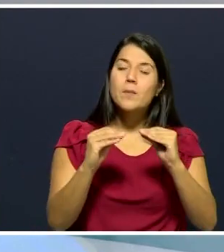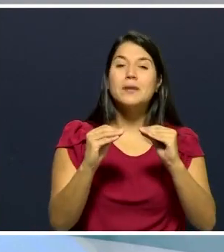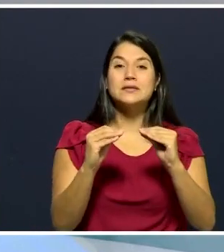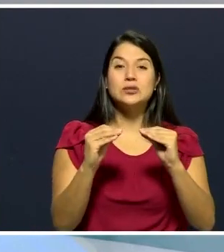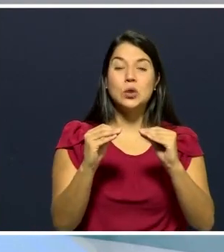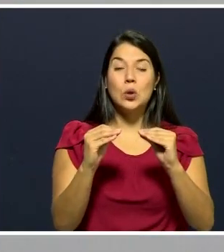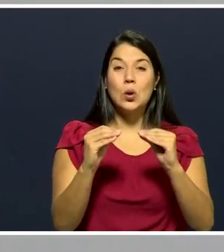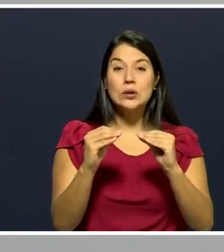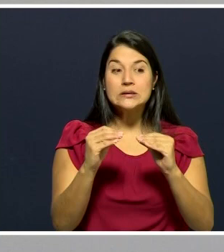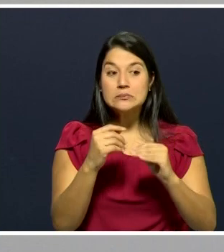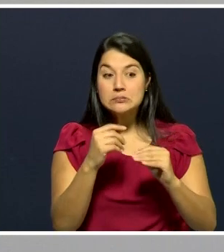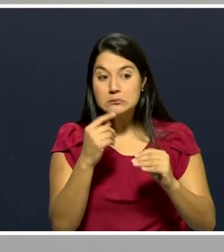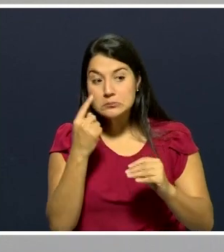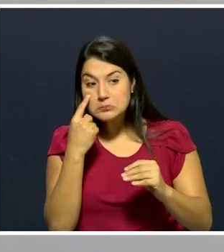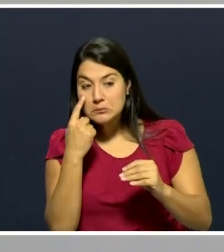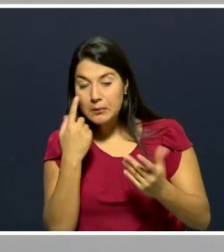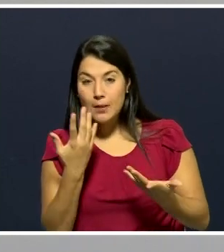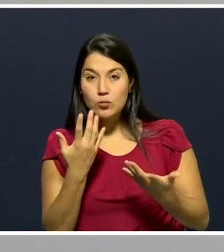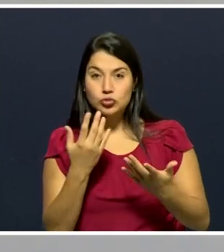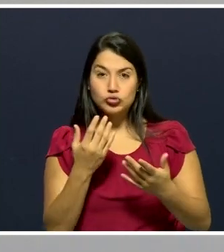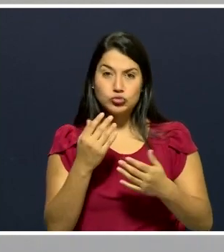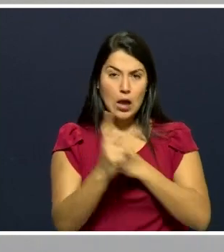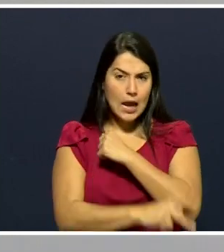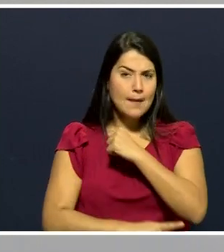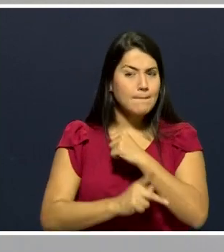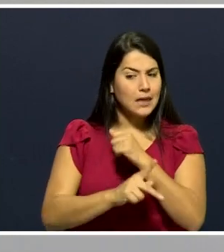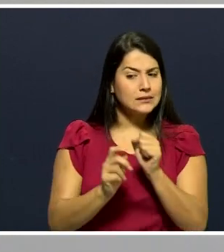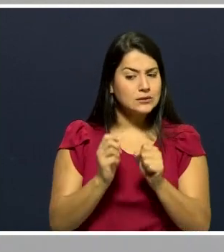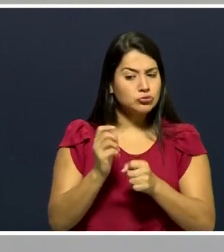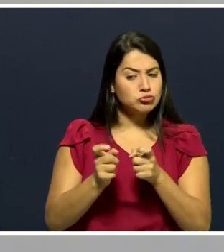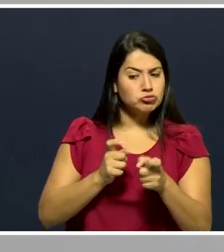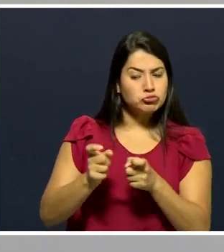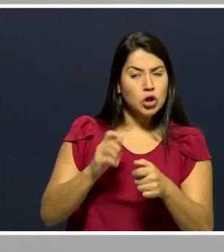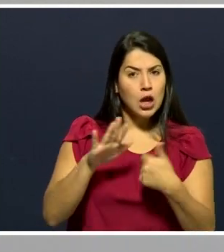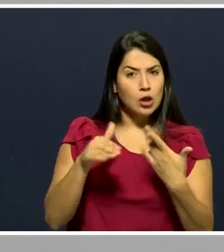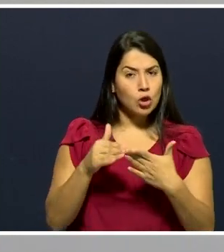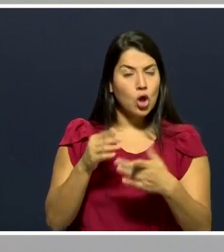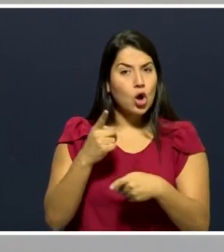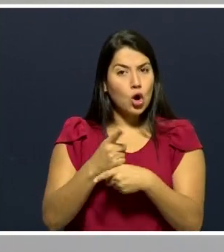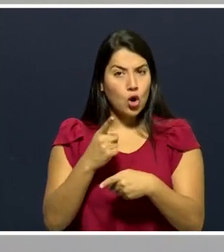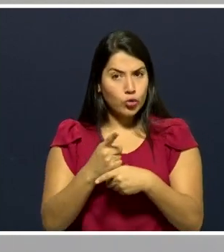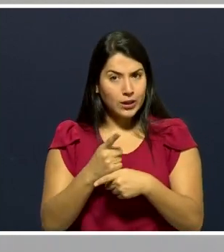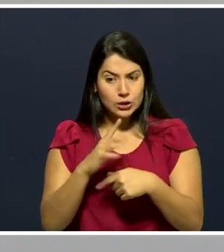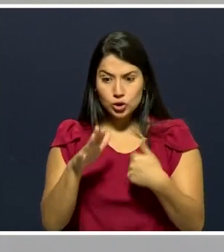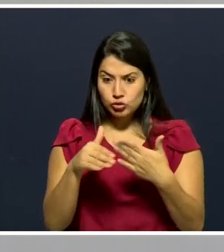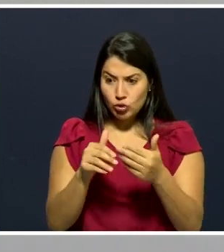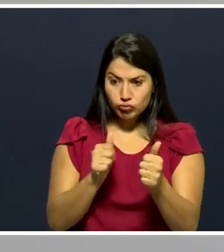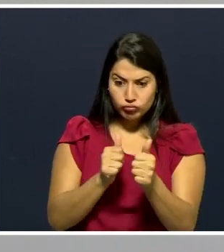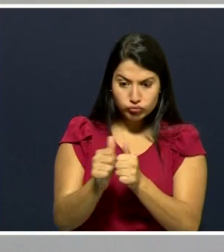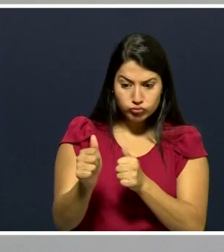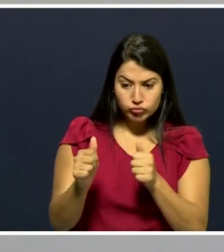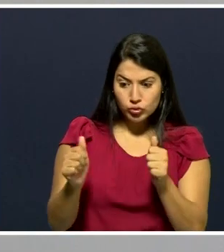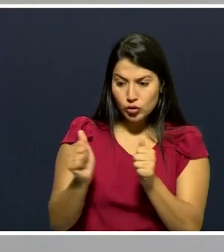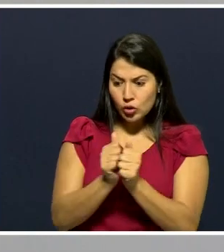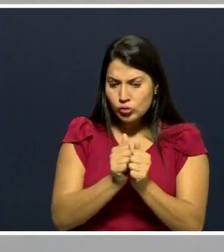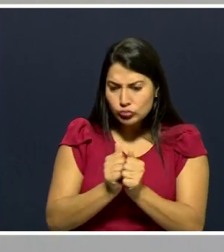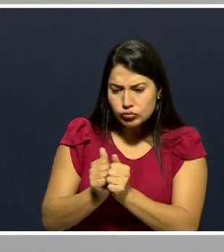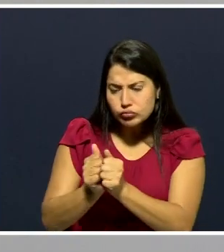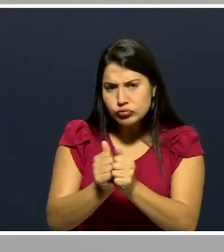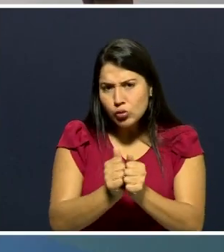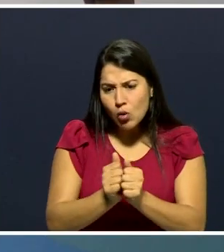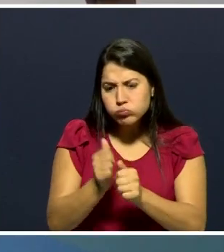apuntalan que el país está haciendo las cosas correctamente. Vamos saliendo todos juntos y en filita